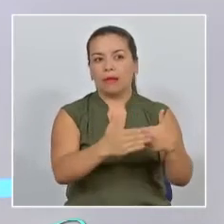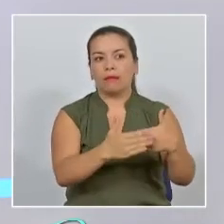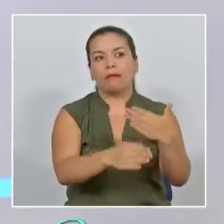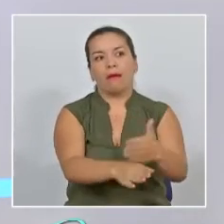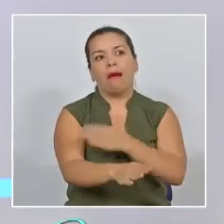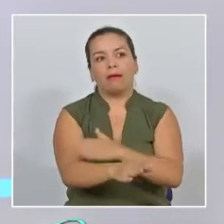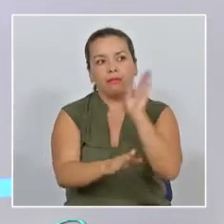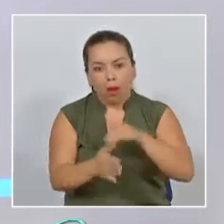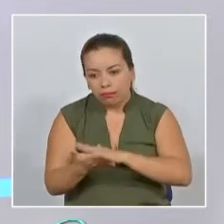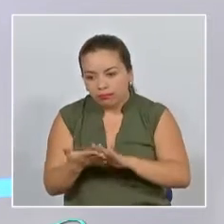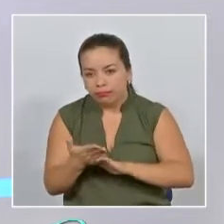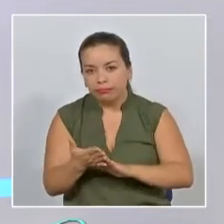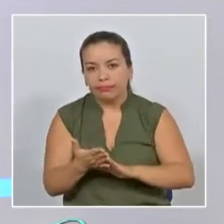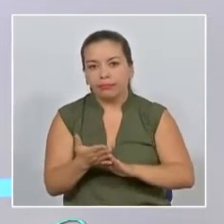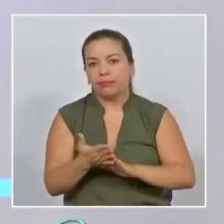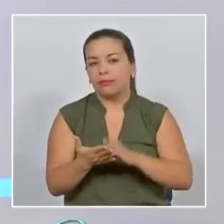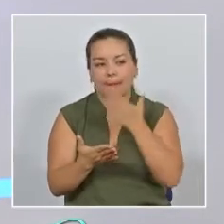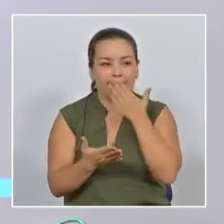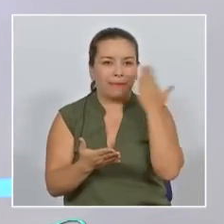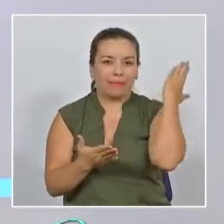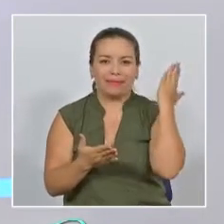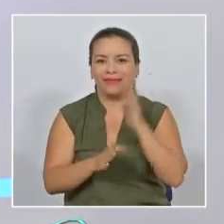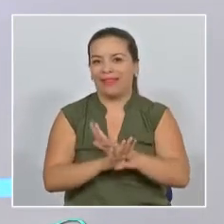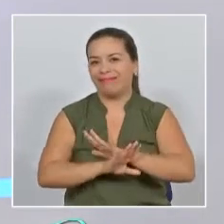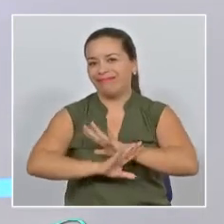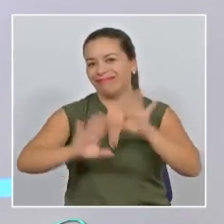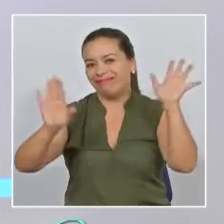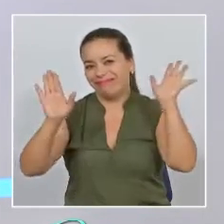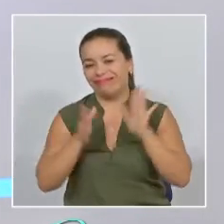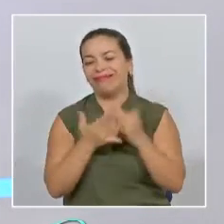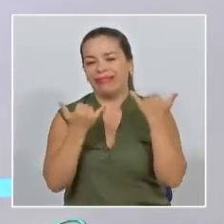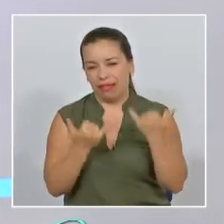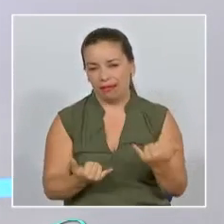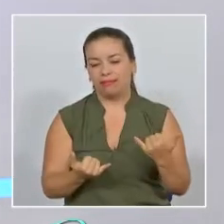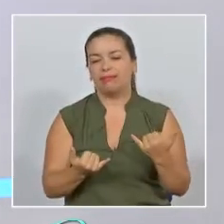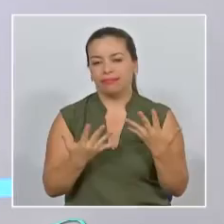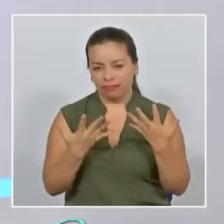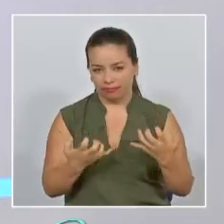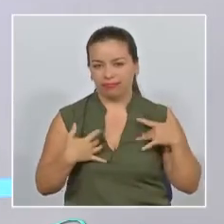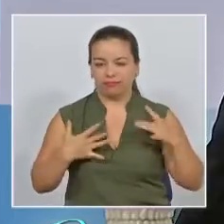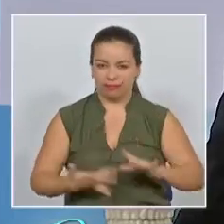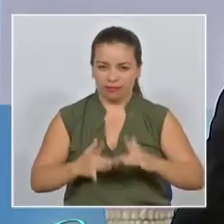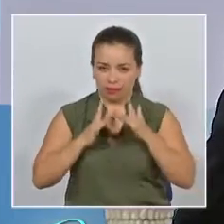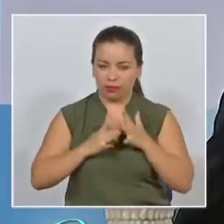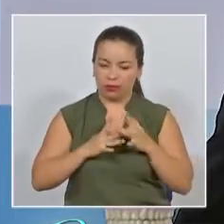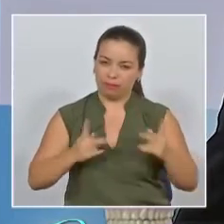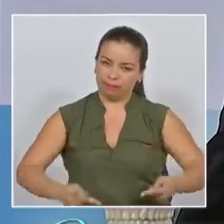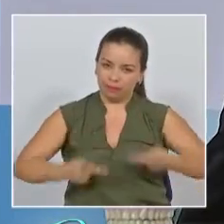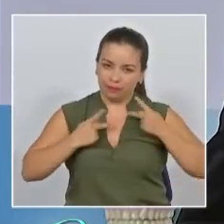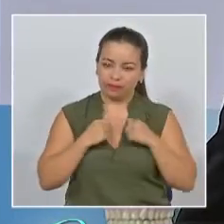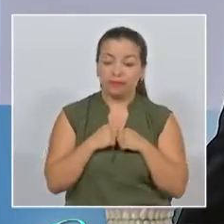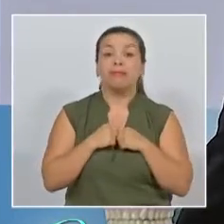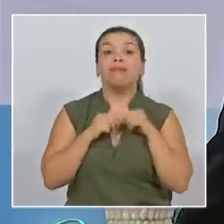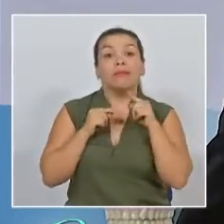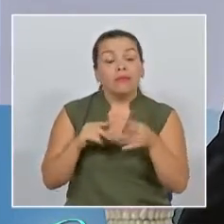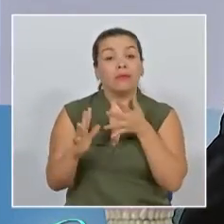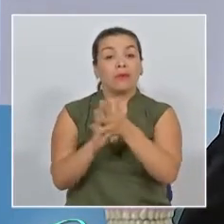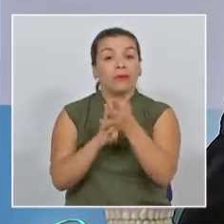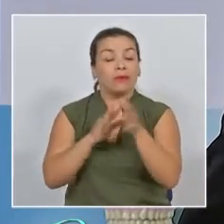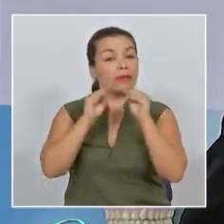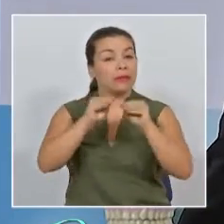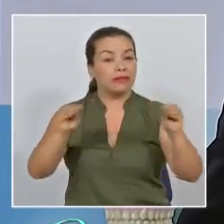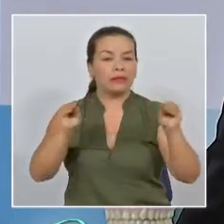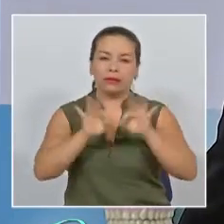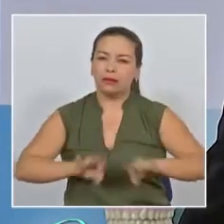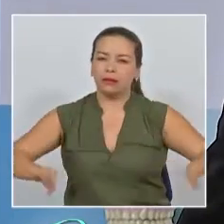haber evitado, y eso es lo que nosotros queremos a través de Conexión Vital. Es una labor educativa y es una labor de conciencia también, sí. Desde luego,